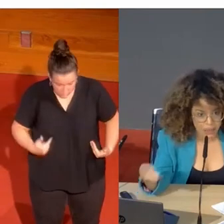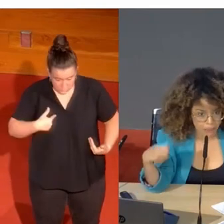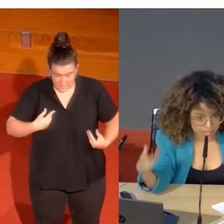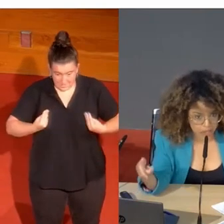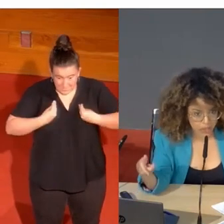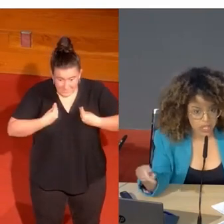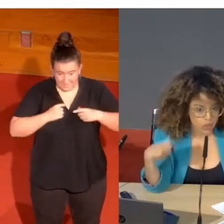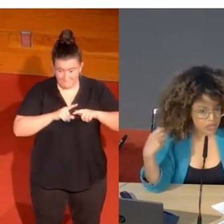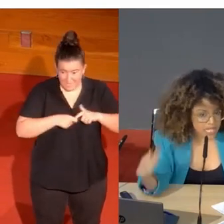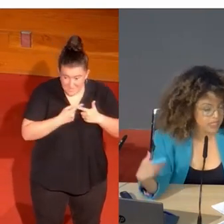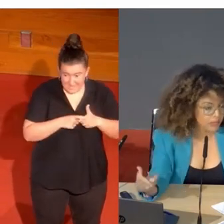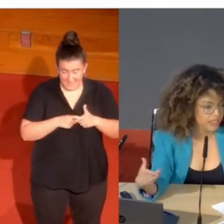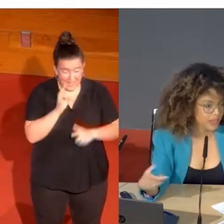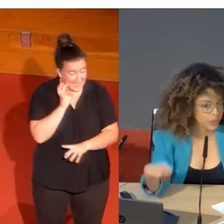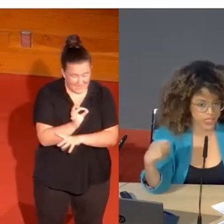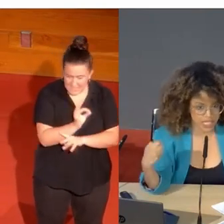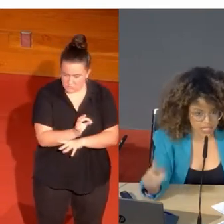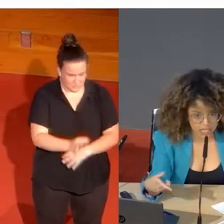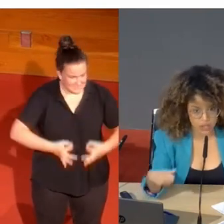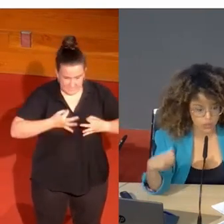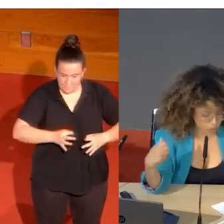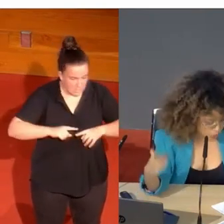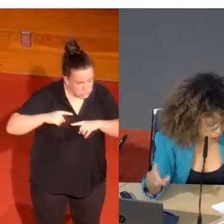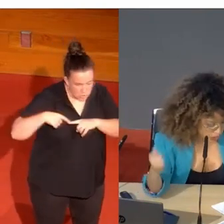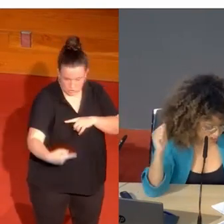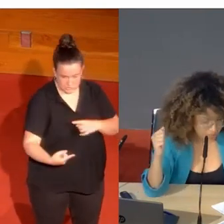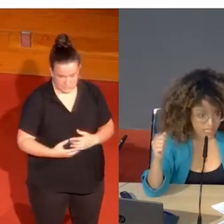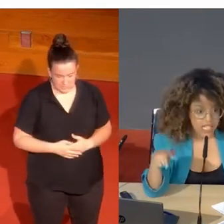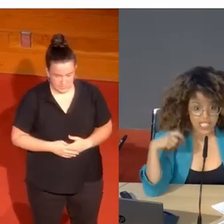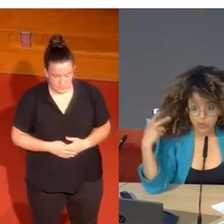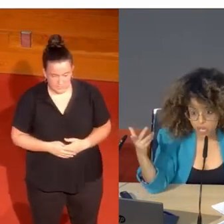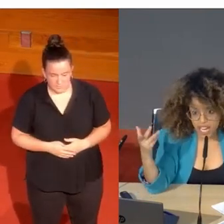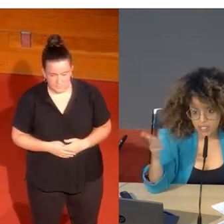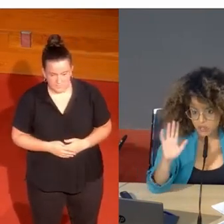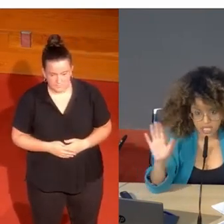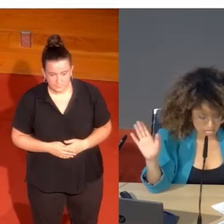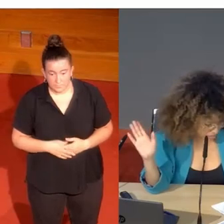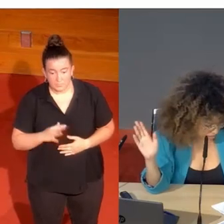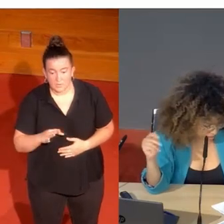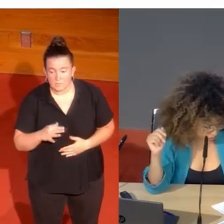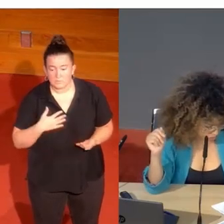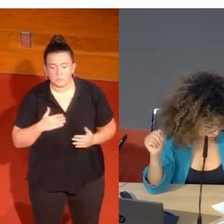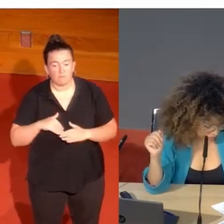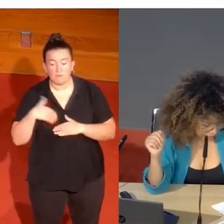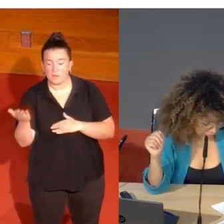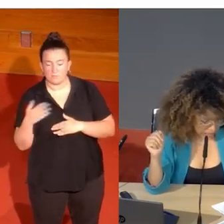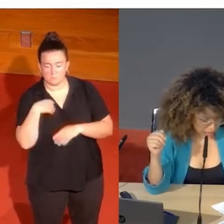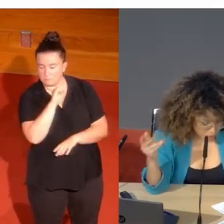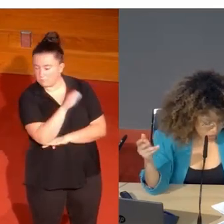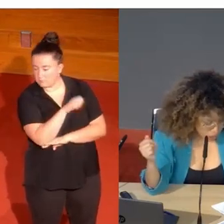familia en peligro constantemente un día sí y y otro también y fuera no se les hace ni